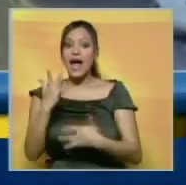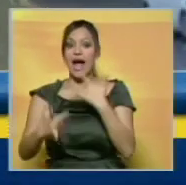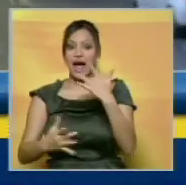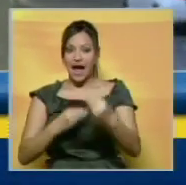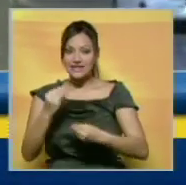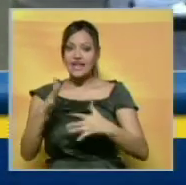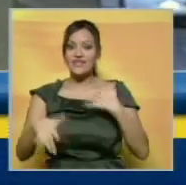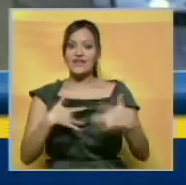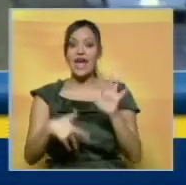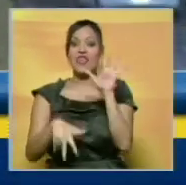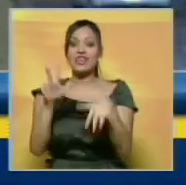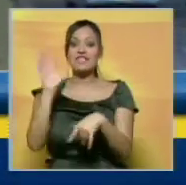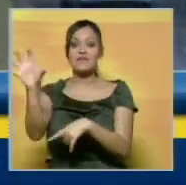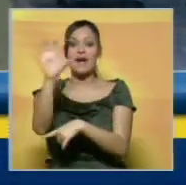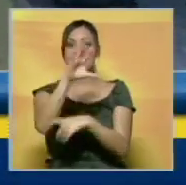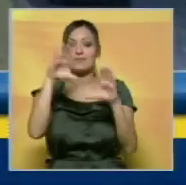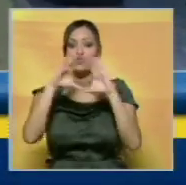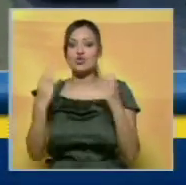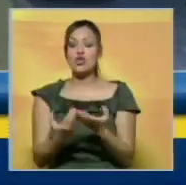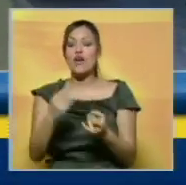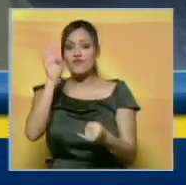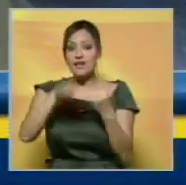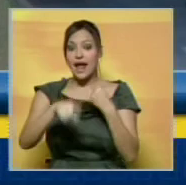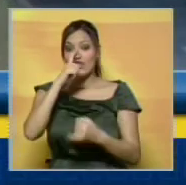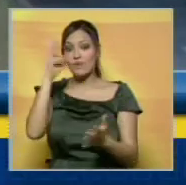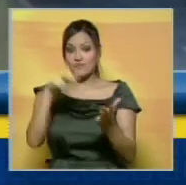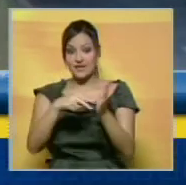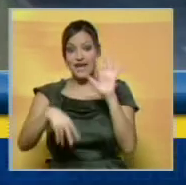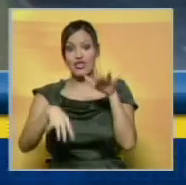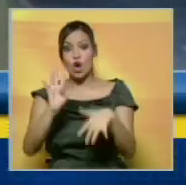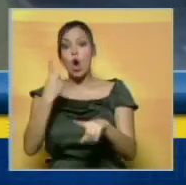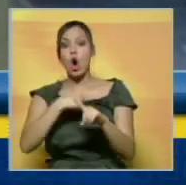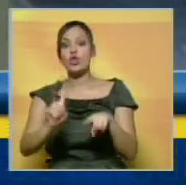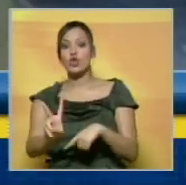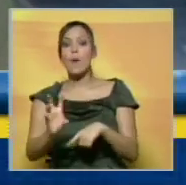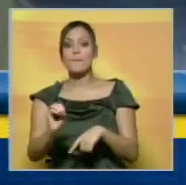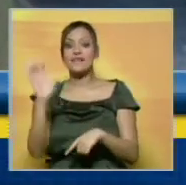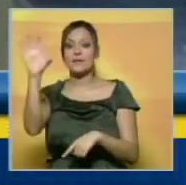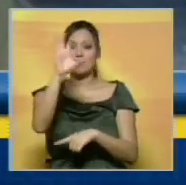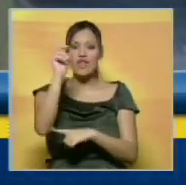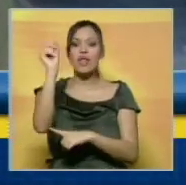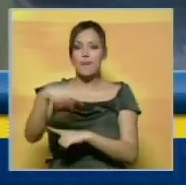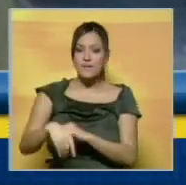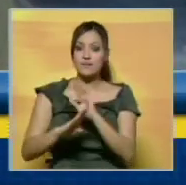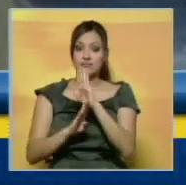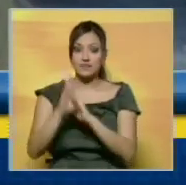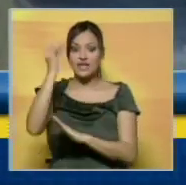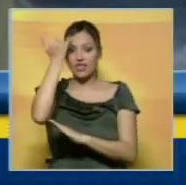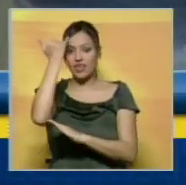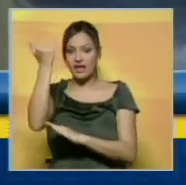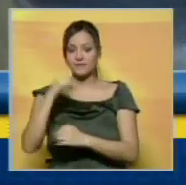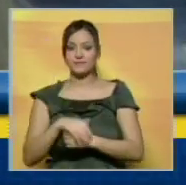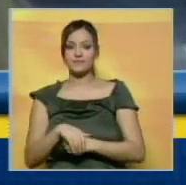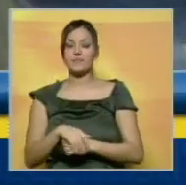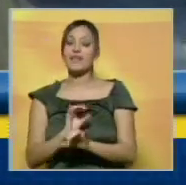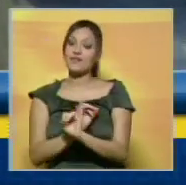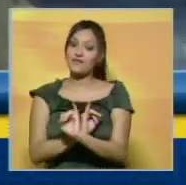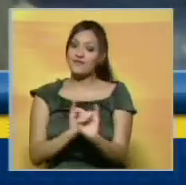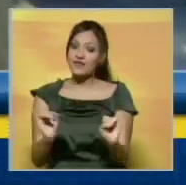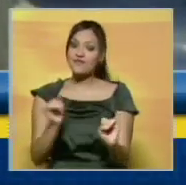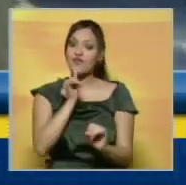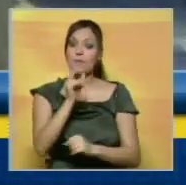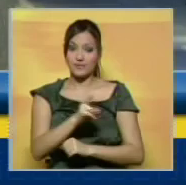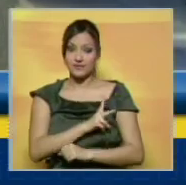en 13 países del mundo. Se estima que a finales del año 2014 al menos otras 20 naciones puedan desarrollar esta iniciativa. José Leonardo